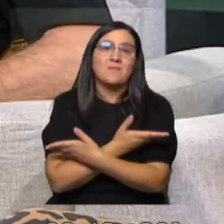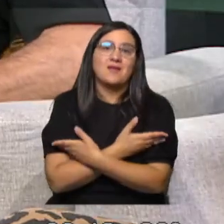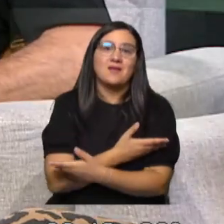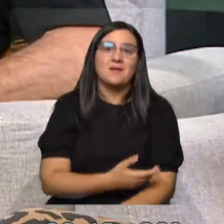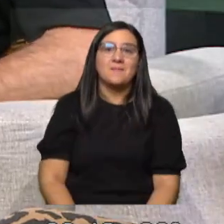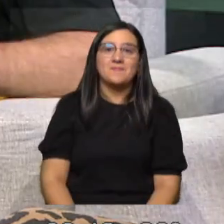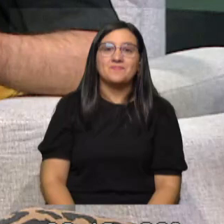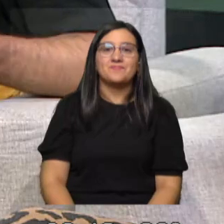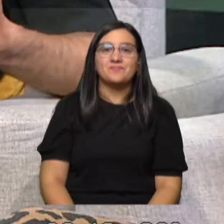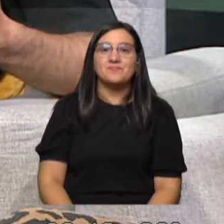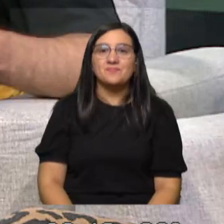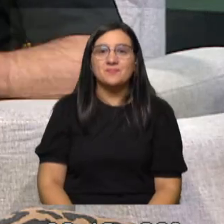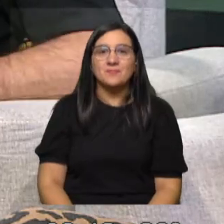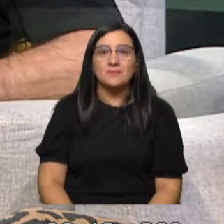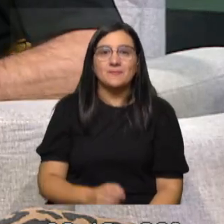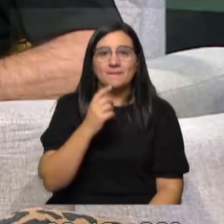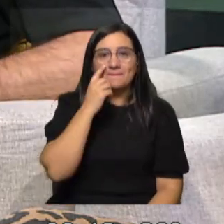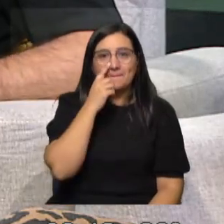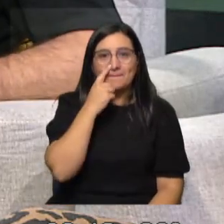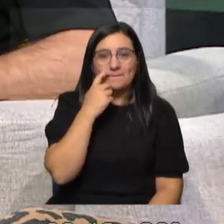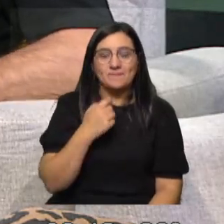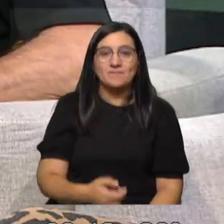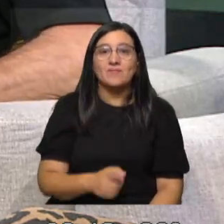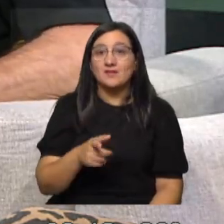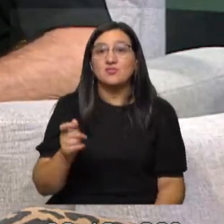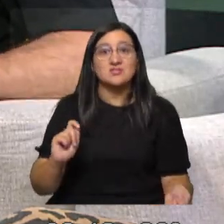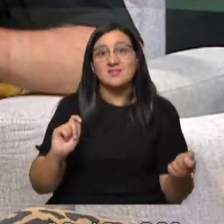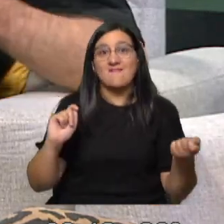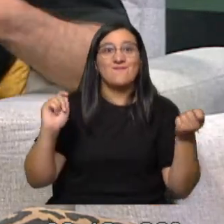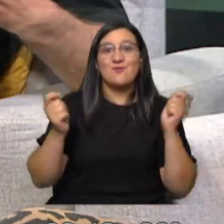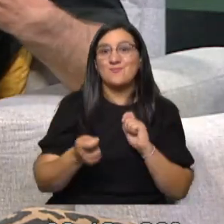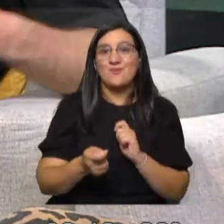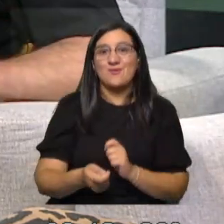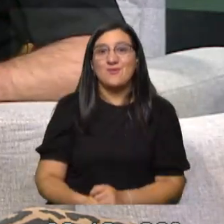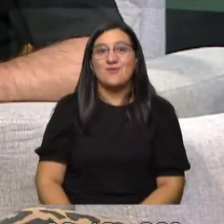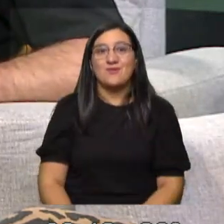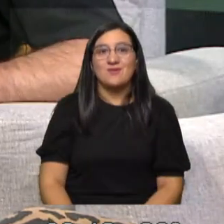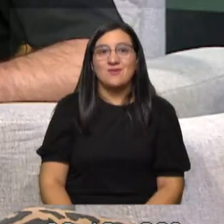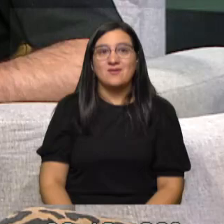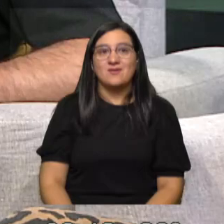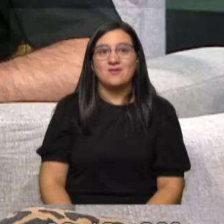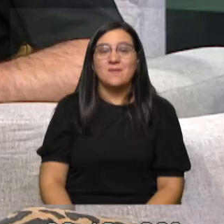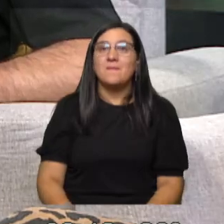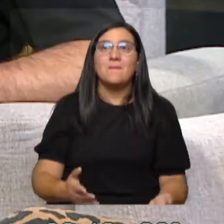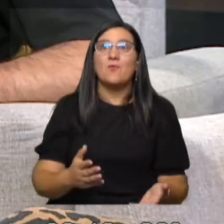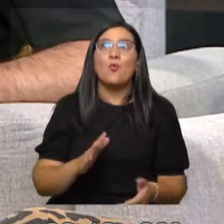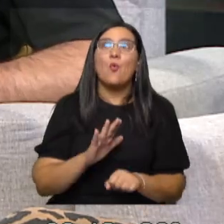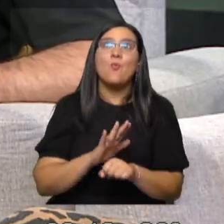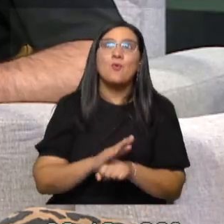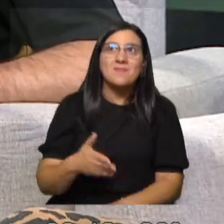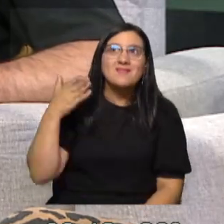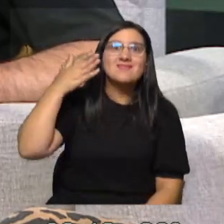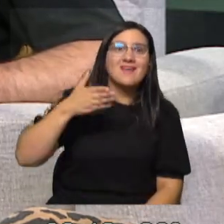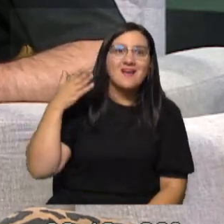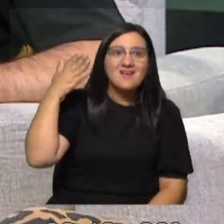acá. Pero por supuesto, esto se transformó como. Es una. Sí, como en una militancia. La verdad es que la gente